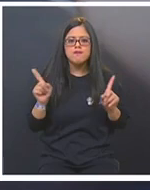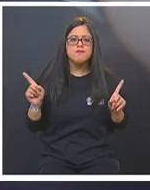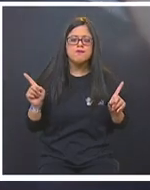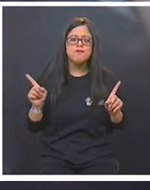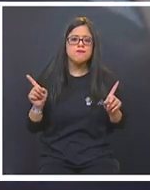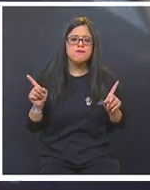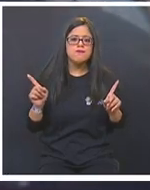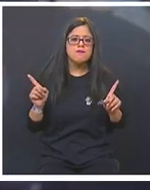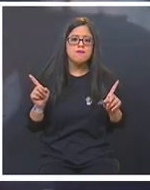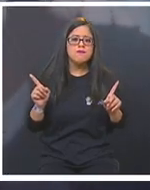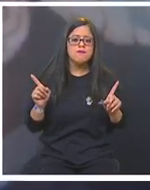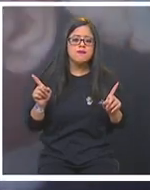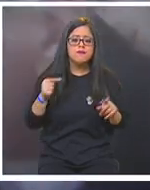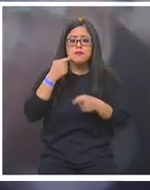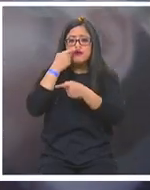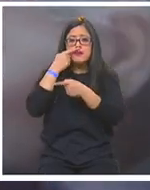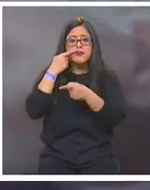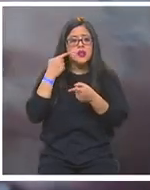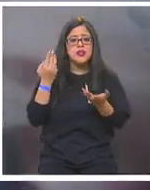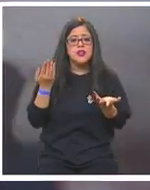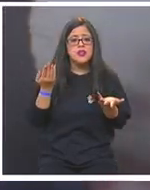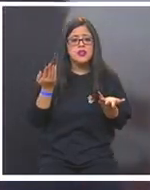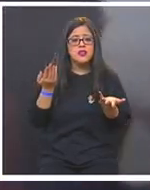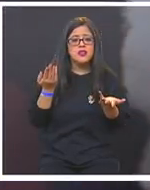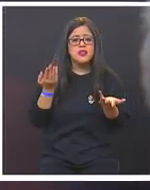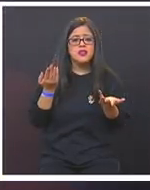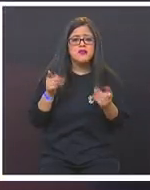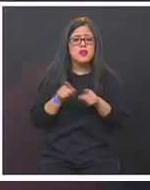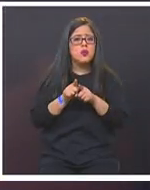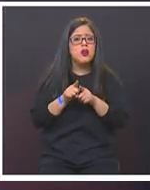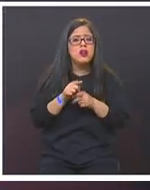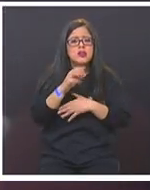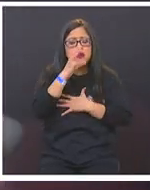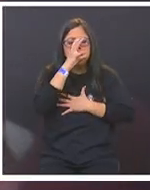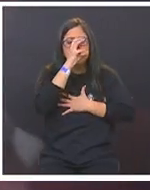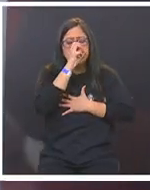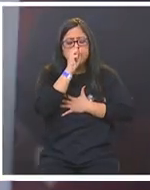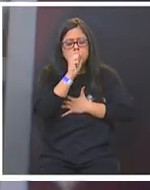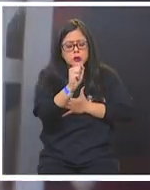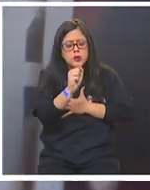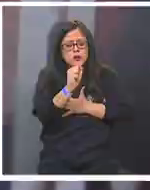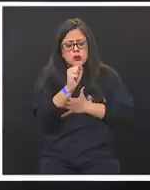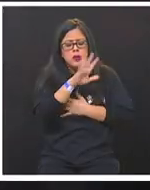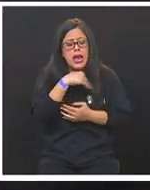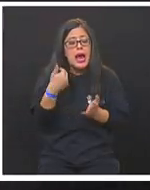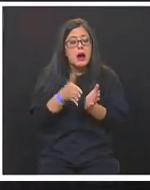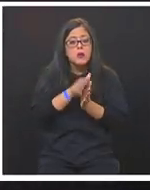Él no soportó la partida de la mamá. Su mente no soportó.